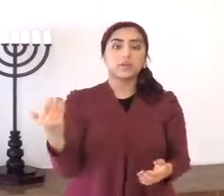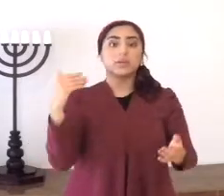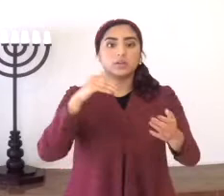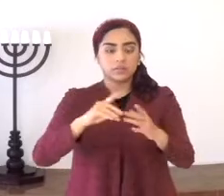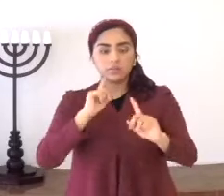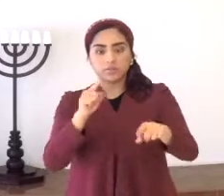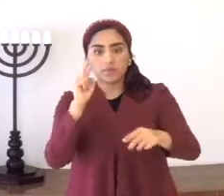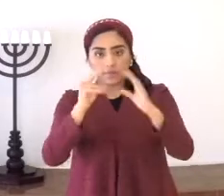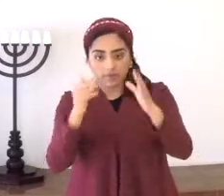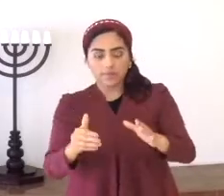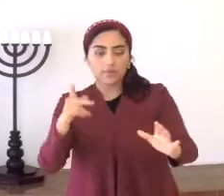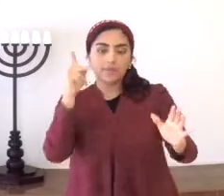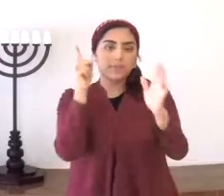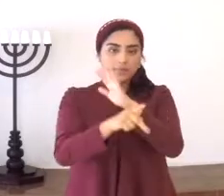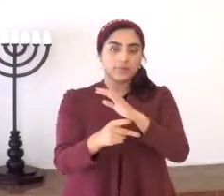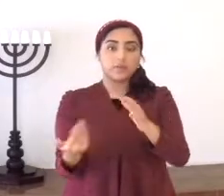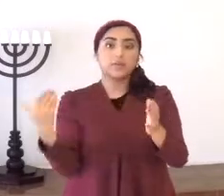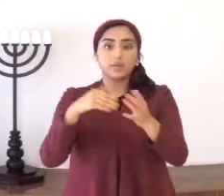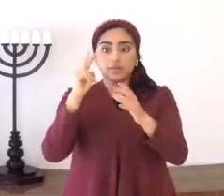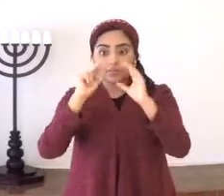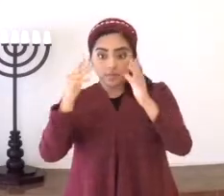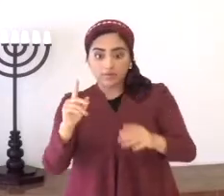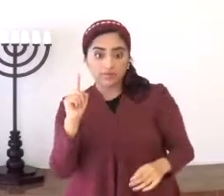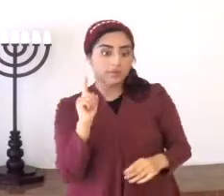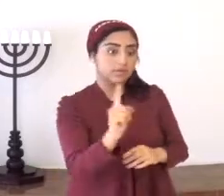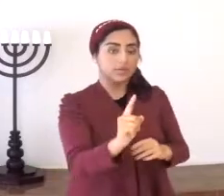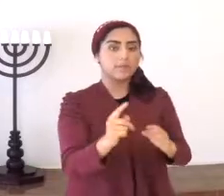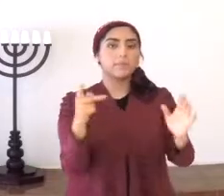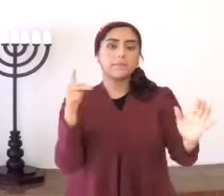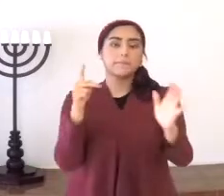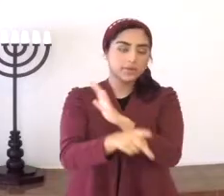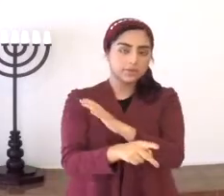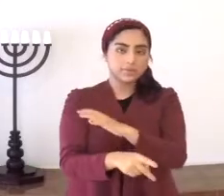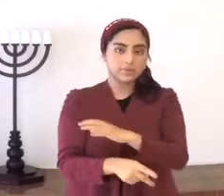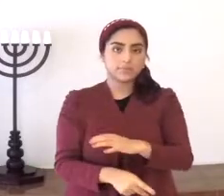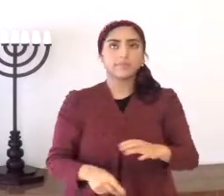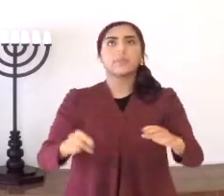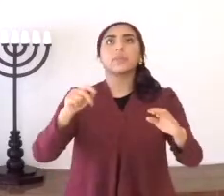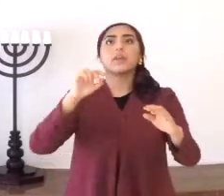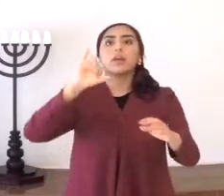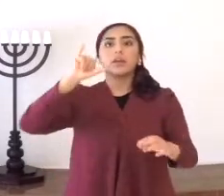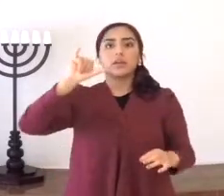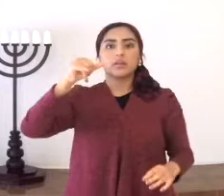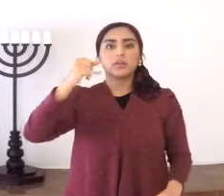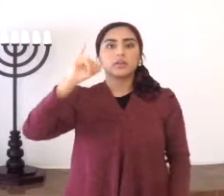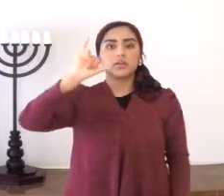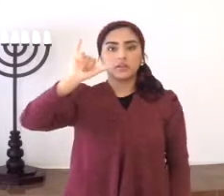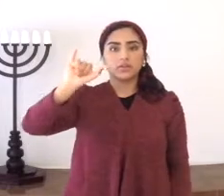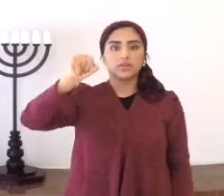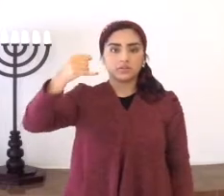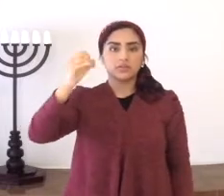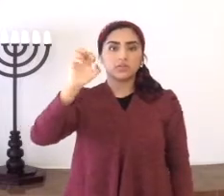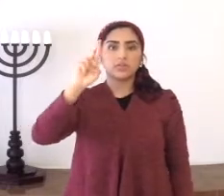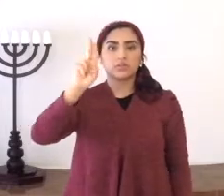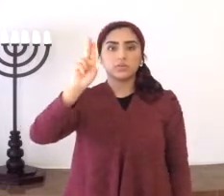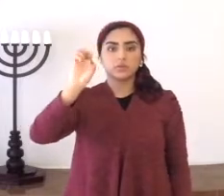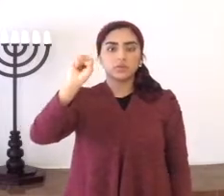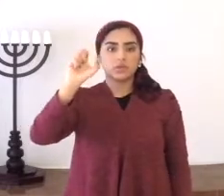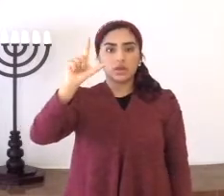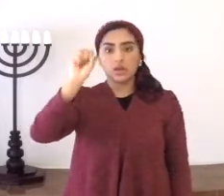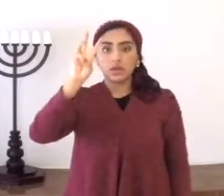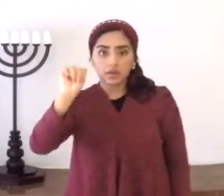y lo mataron. Mandó otro profeta y lo mataron. Mandó otro profeta y lo mataron.